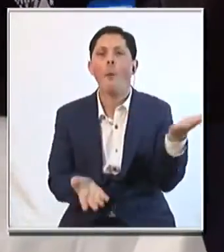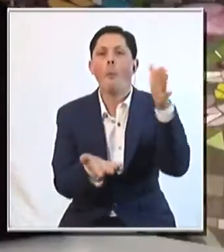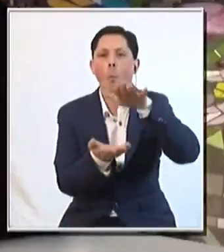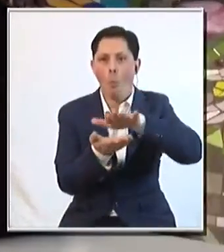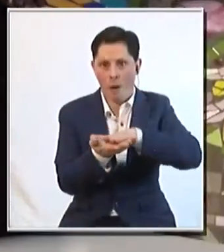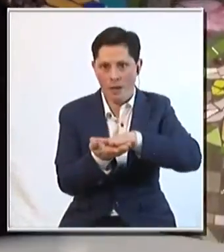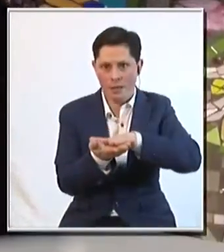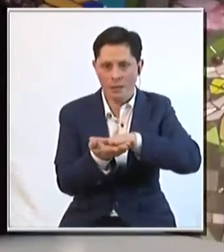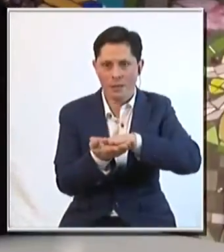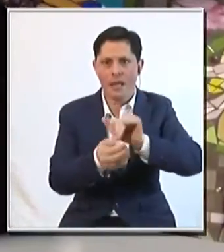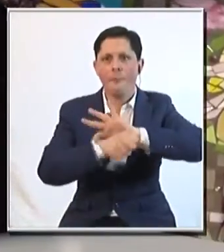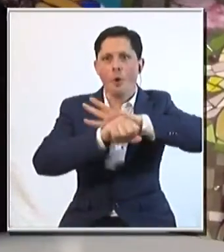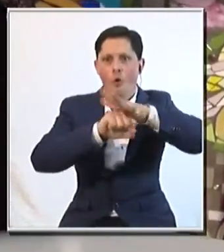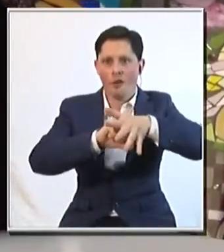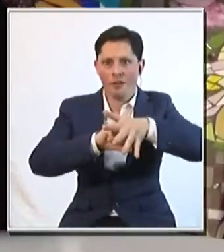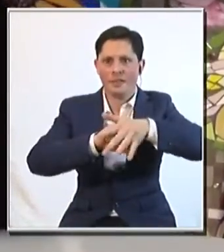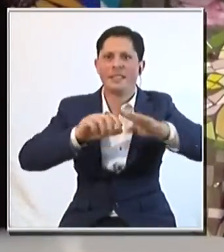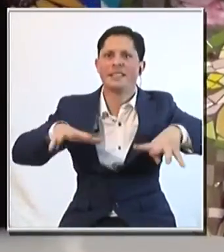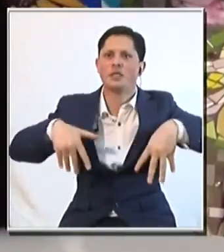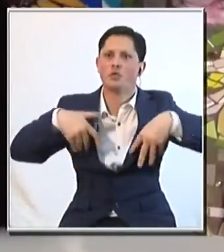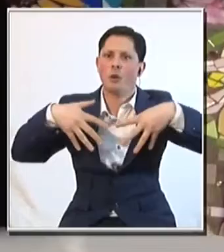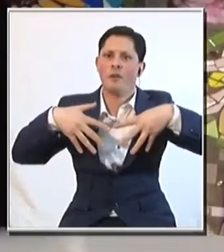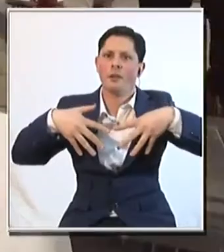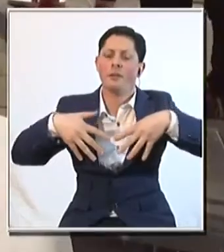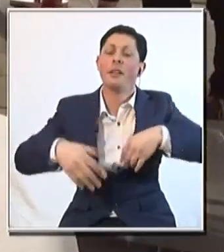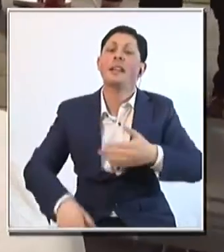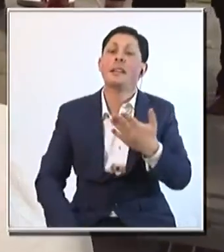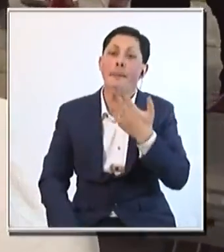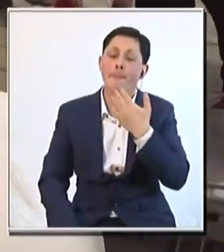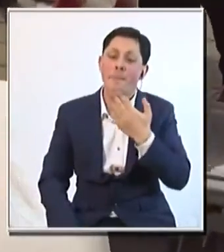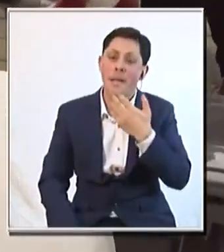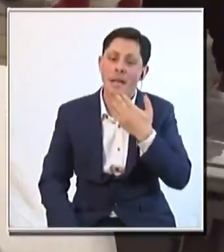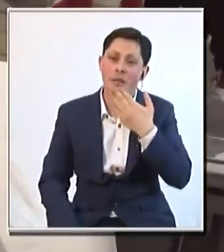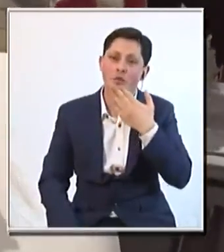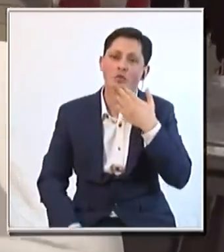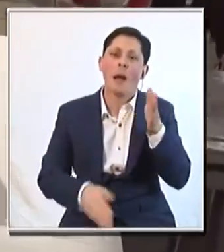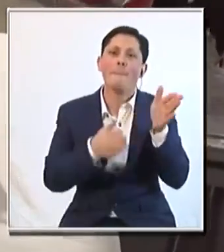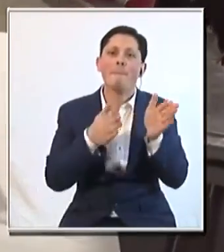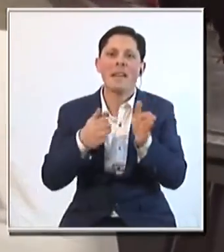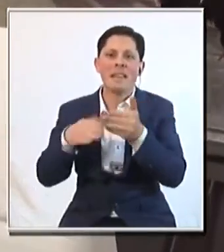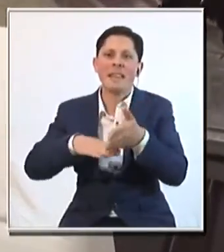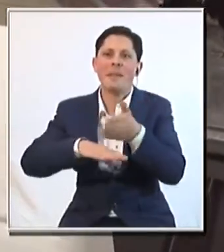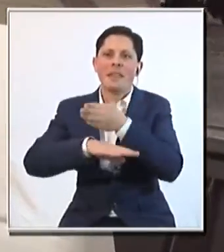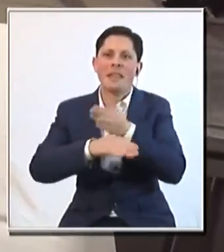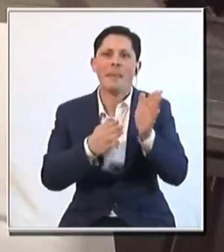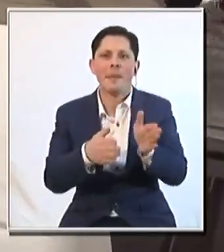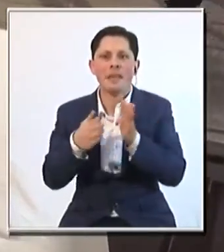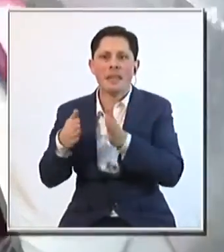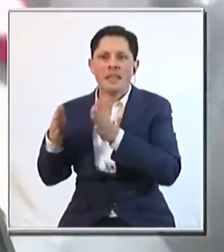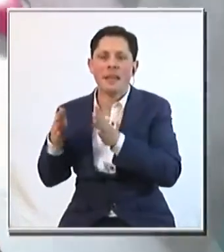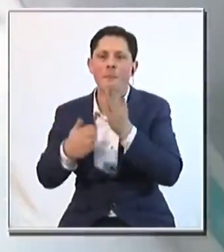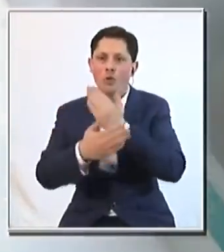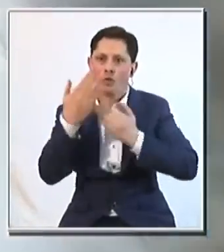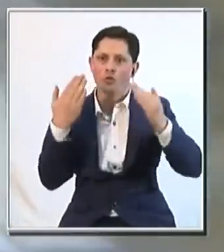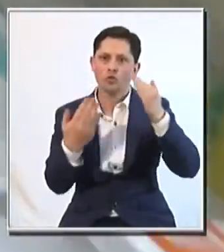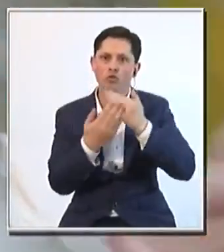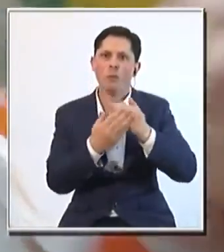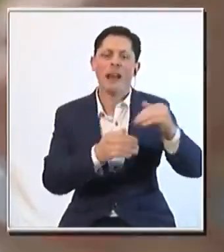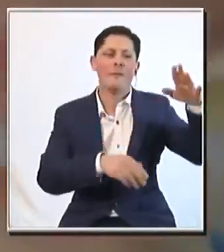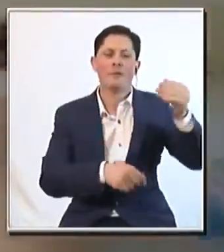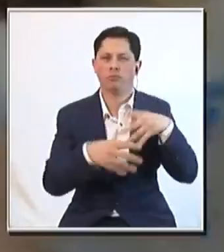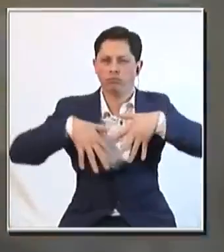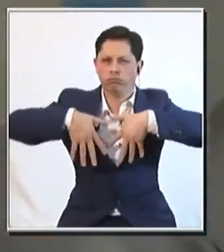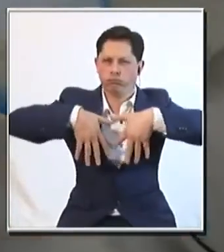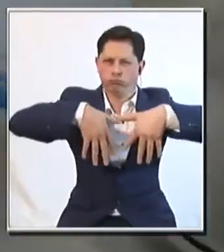en el caso de tener COVID-19. Pero también es una medida de protección para disminuir las consultas de los servicios de